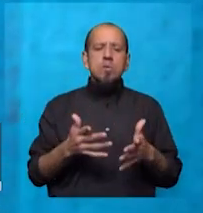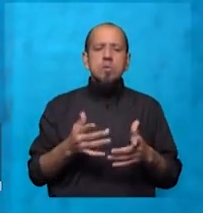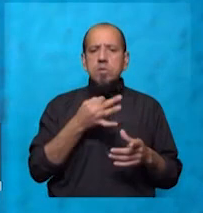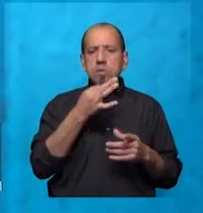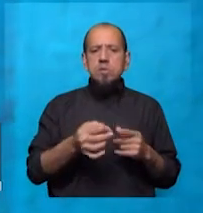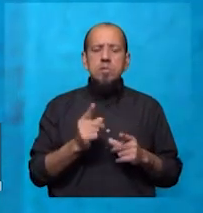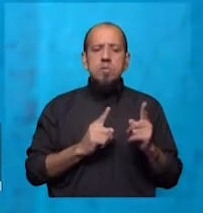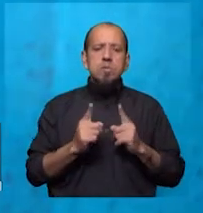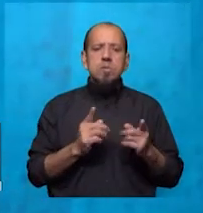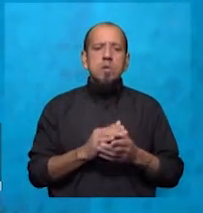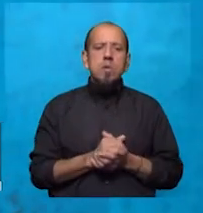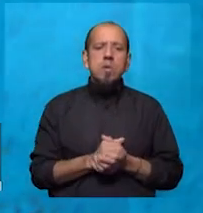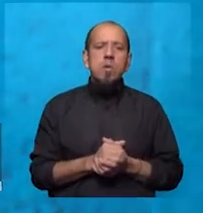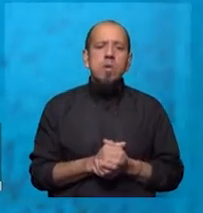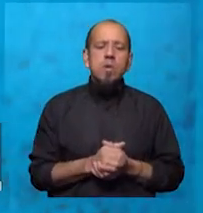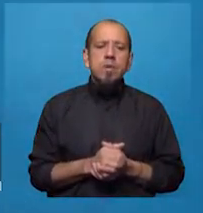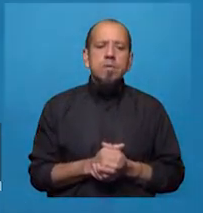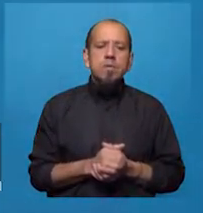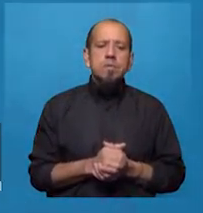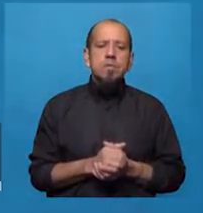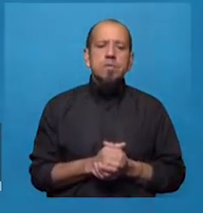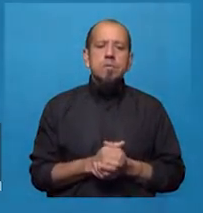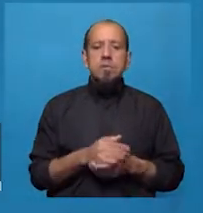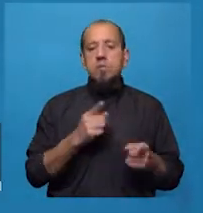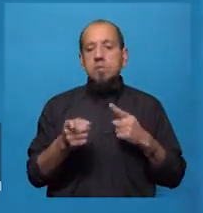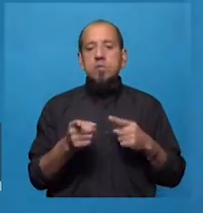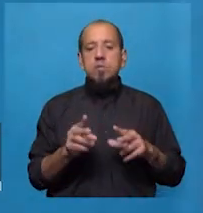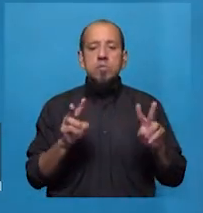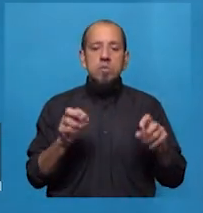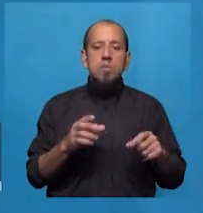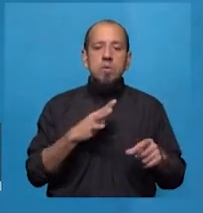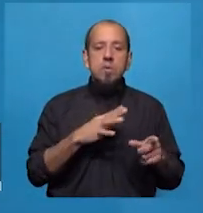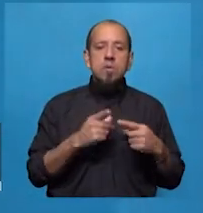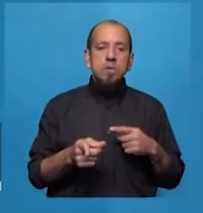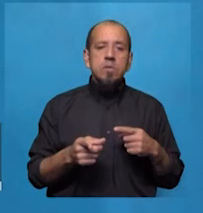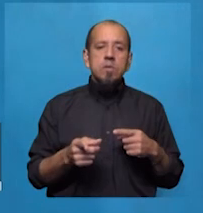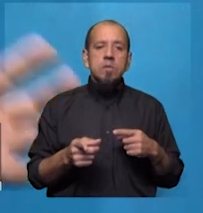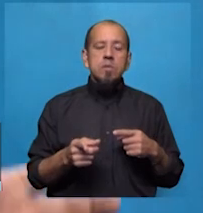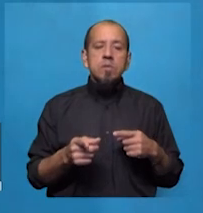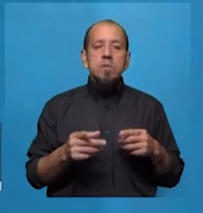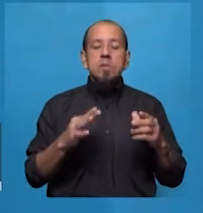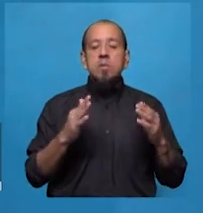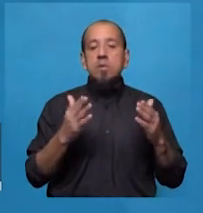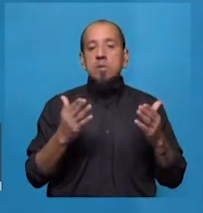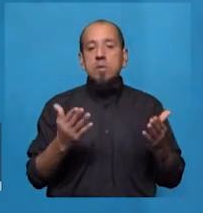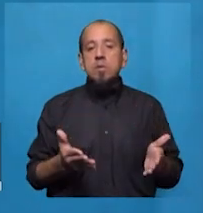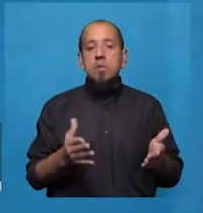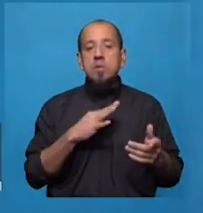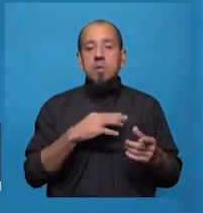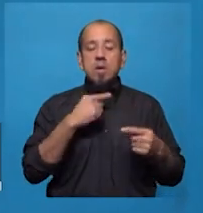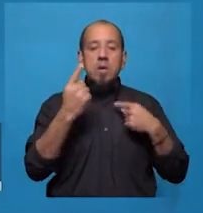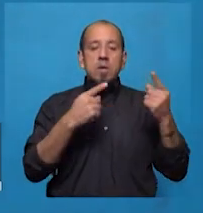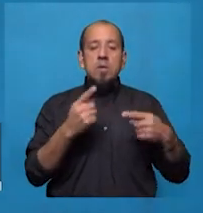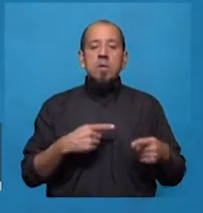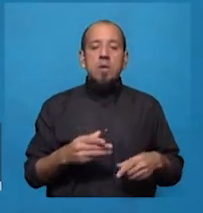que estamos hablando y bueno y los distintos intercambios que se dan Bueno eso es un elemento también que está presente porque en la heterogeneidad que tienen los diferentes